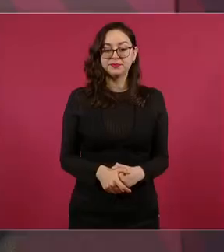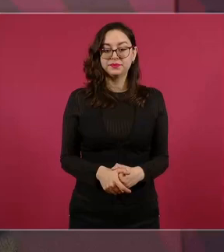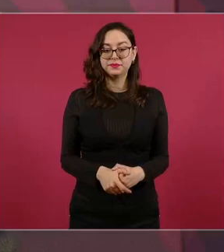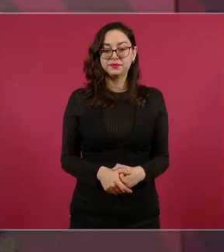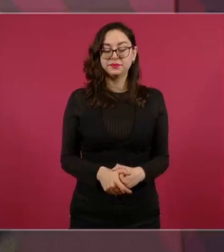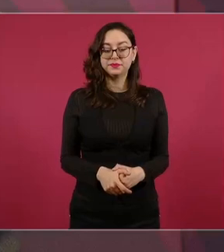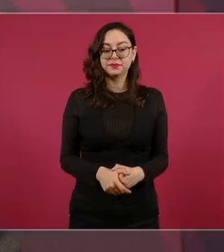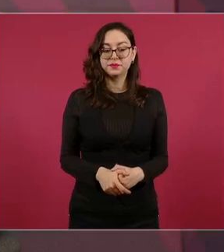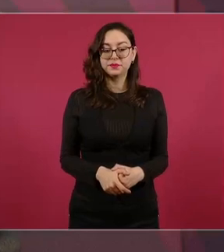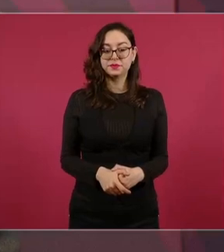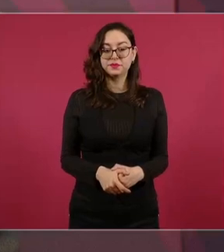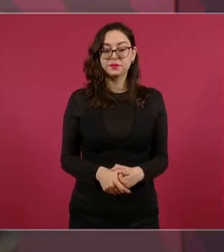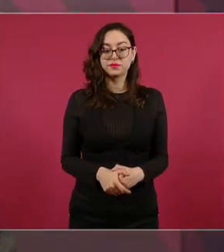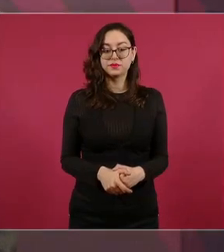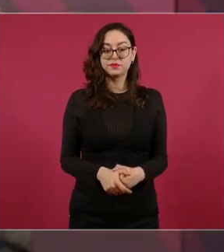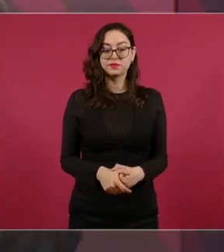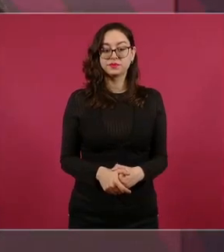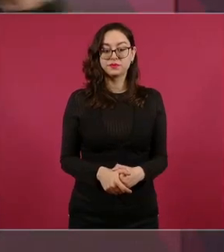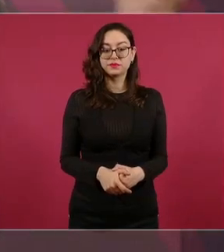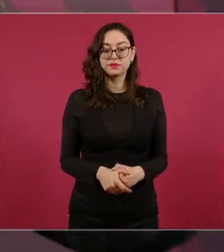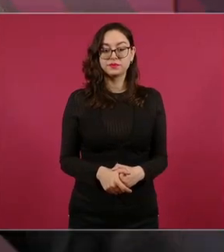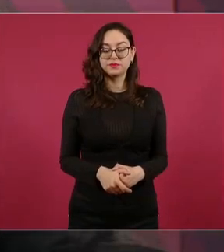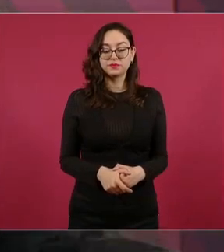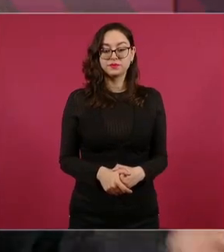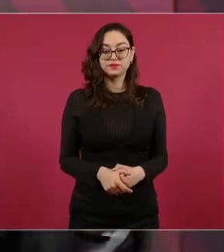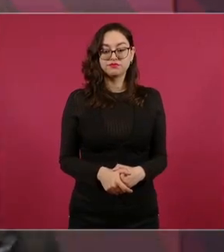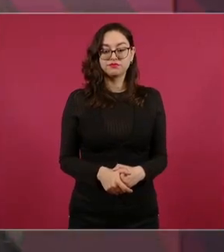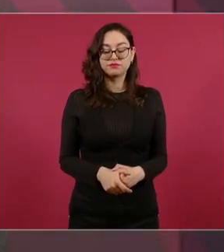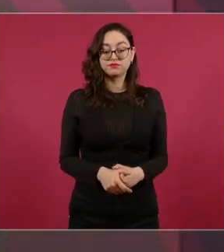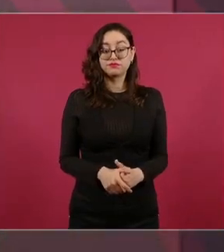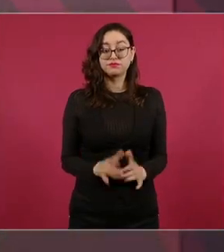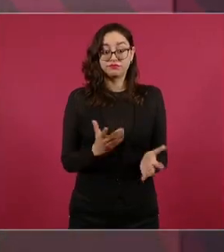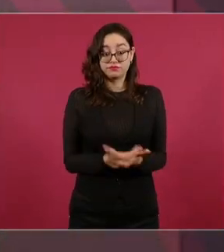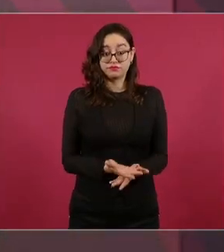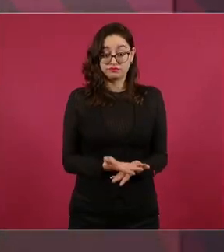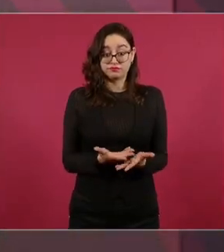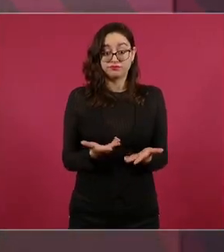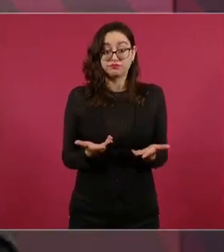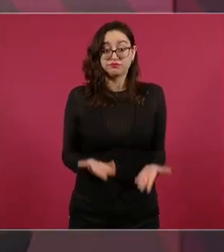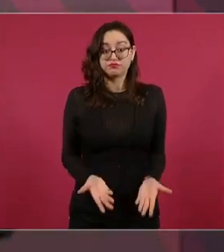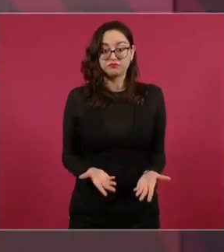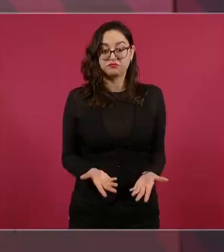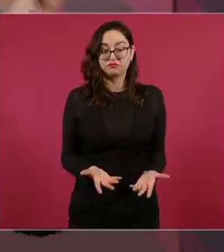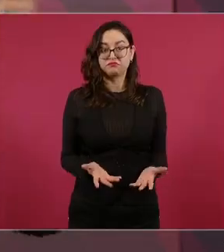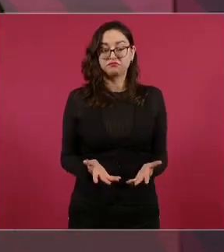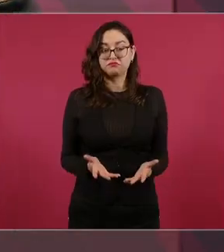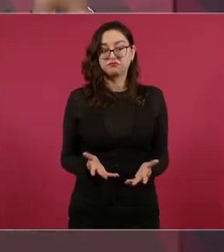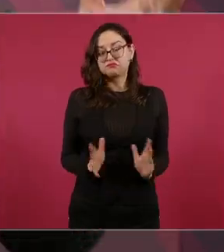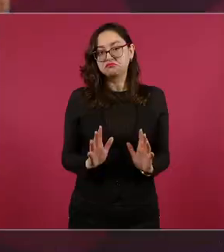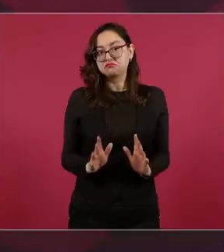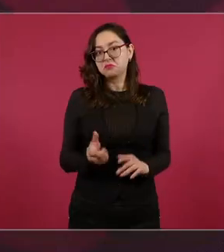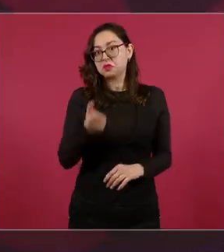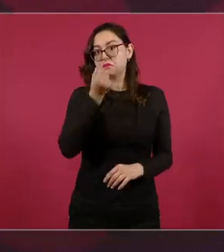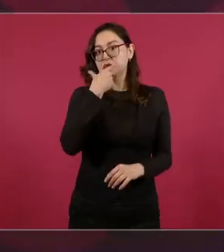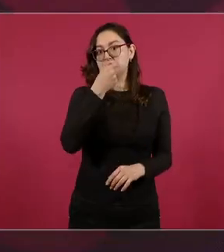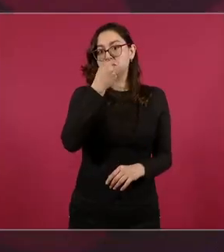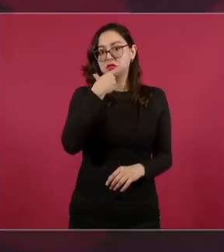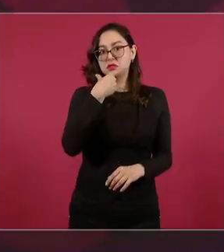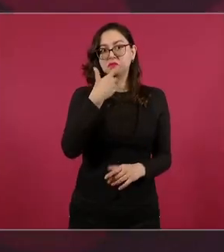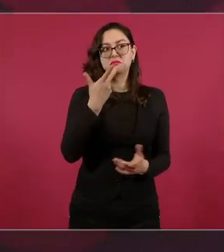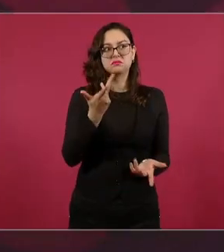Ahora, por ejemplo, podemos comprar las medicinas en cualquier país del mundo.